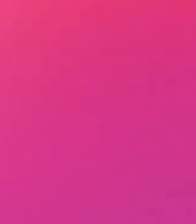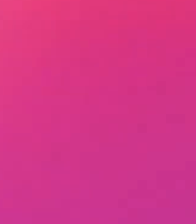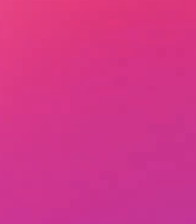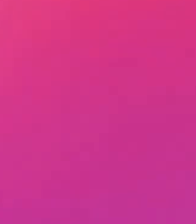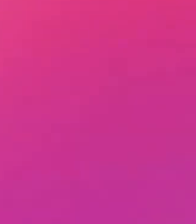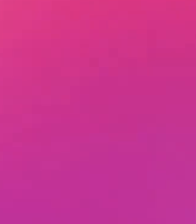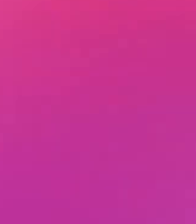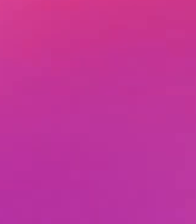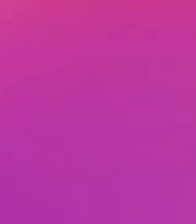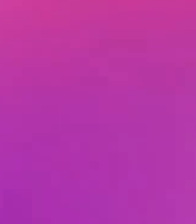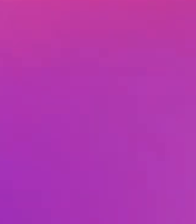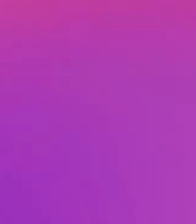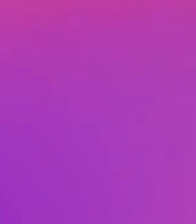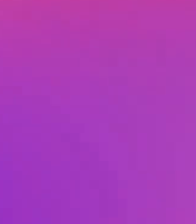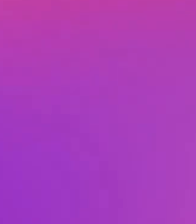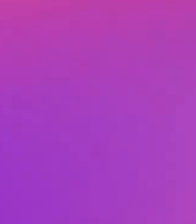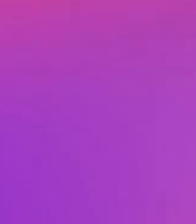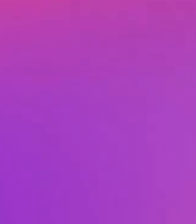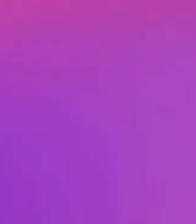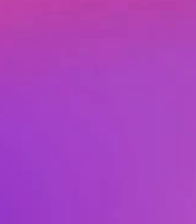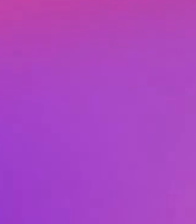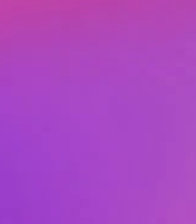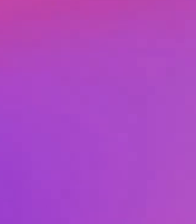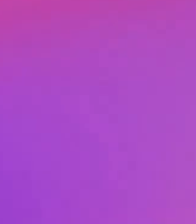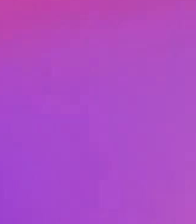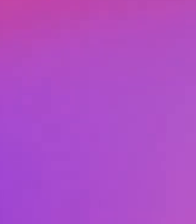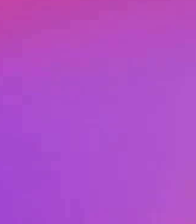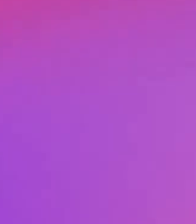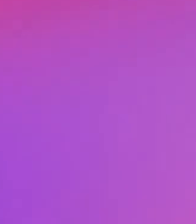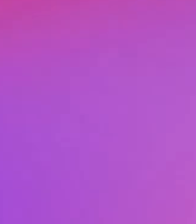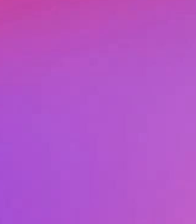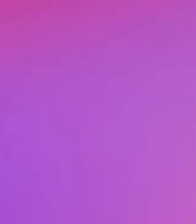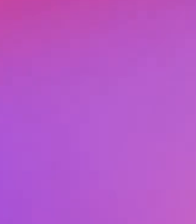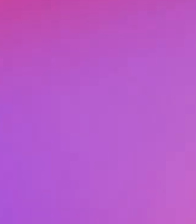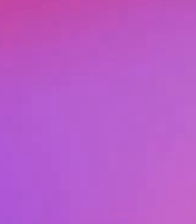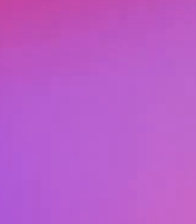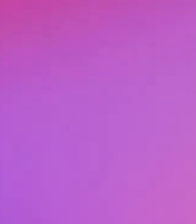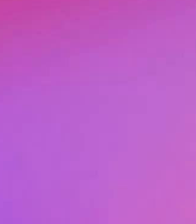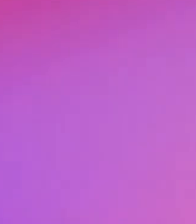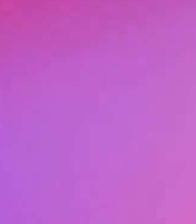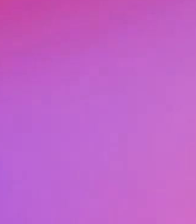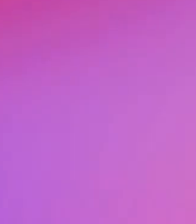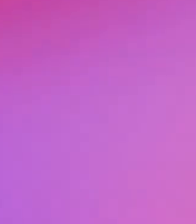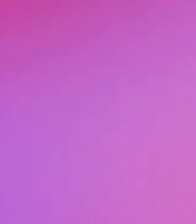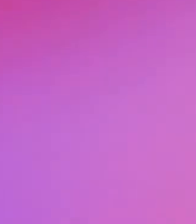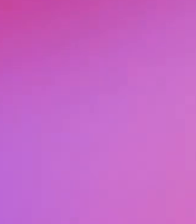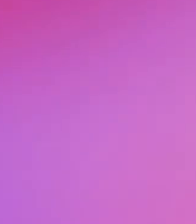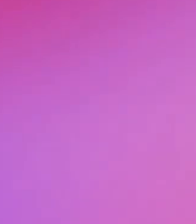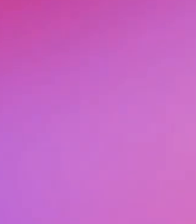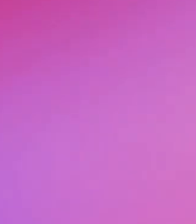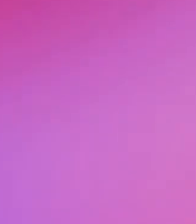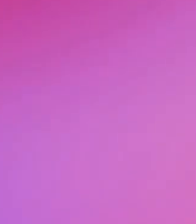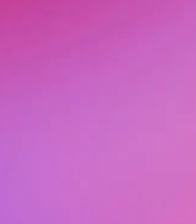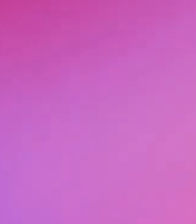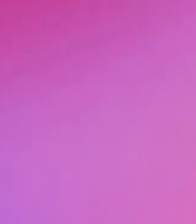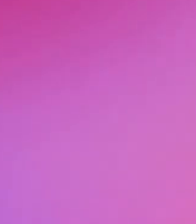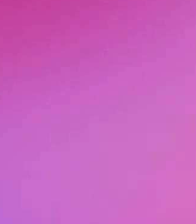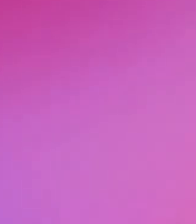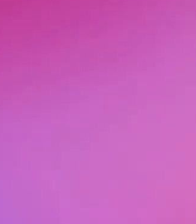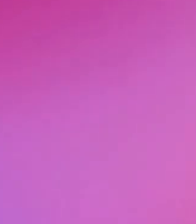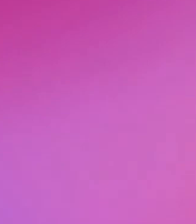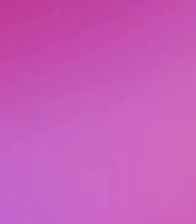También te invitamos a que consultes la plataforma nuevaescuelamexicana.cep.gov.mx.